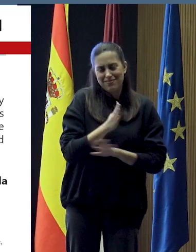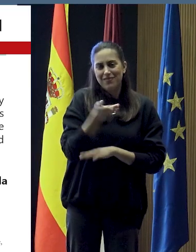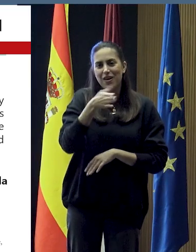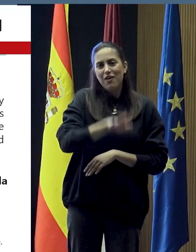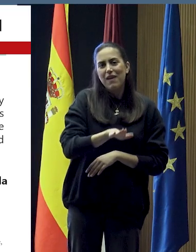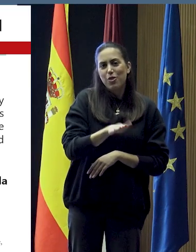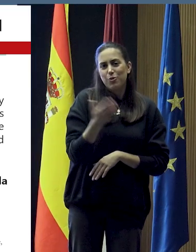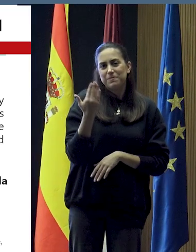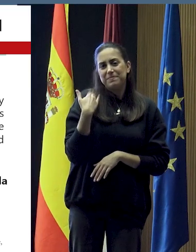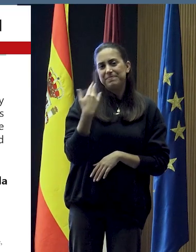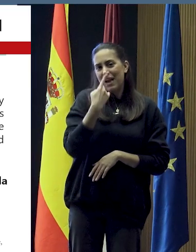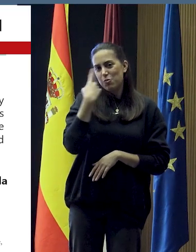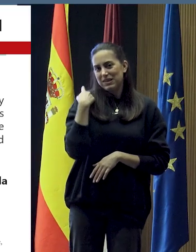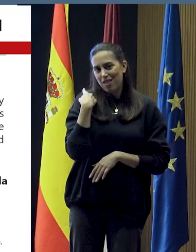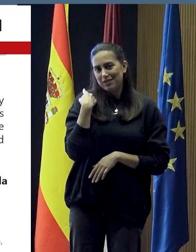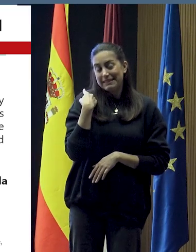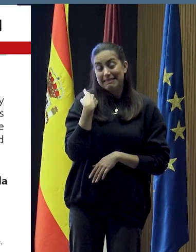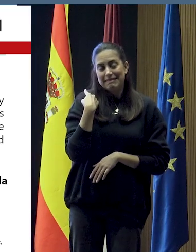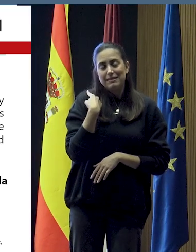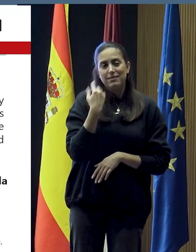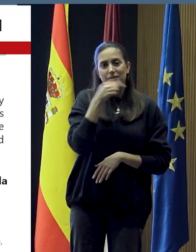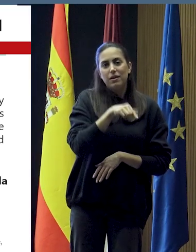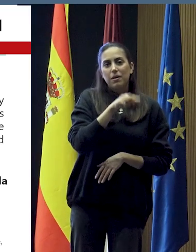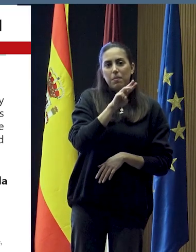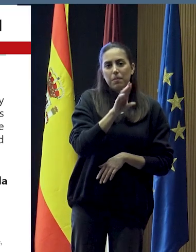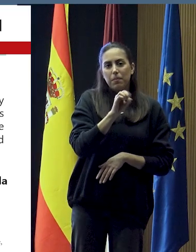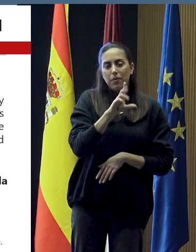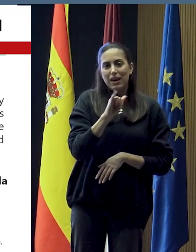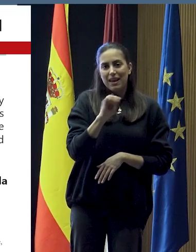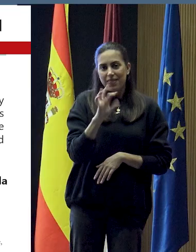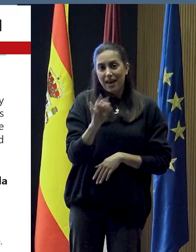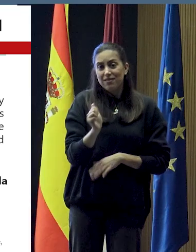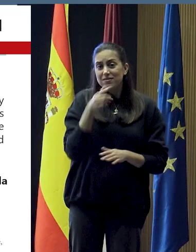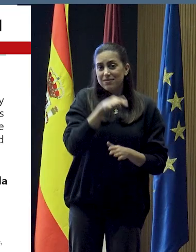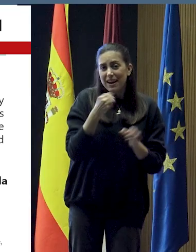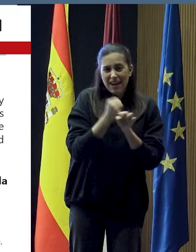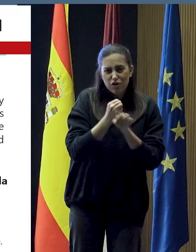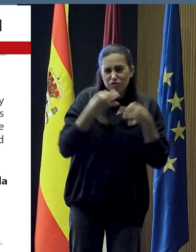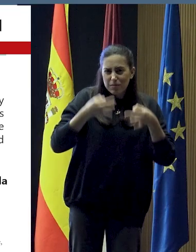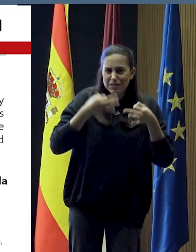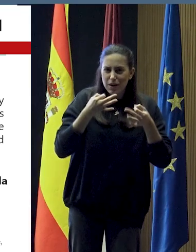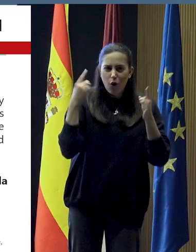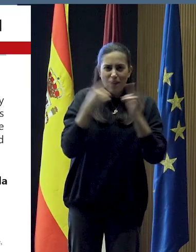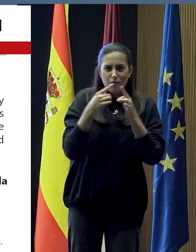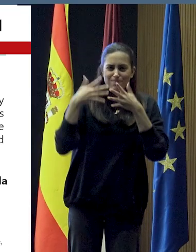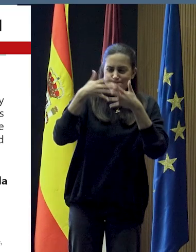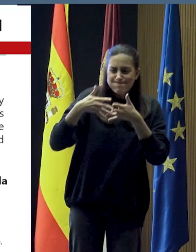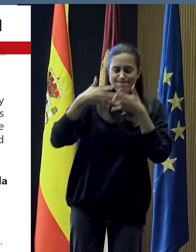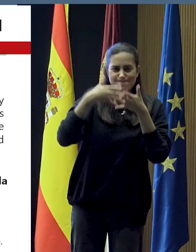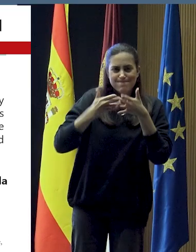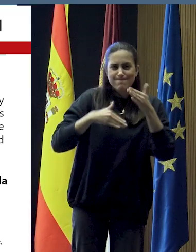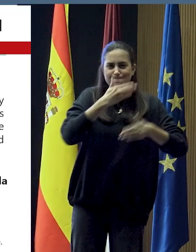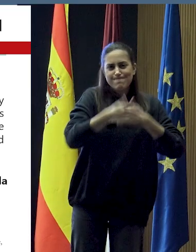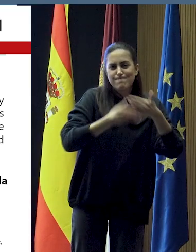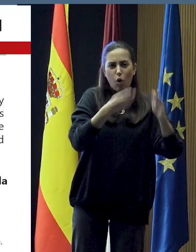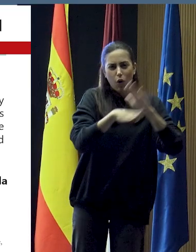falleció desgraciadamente el año pasado en La Pollata, trabajando y luchando por seguir adelante,